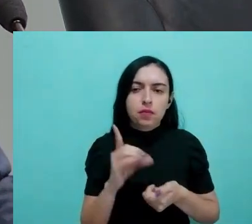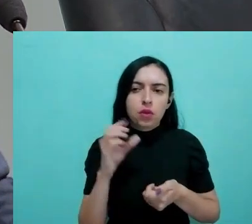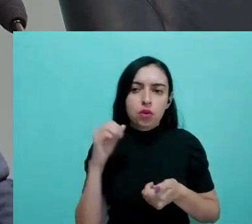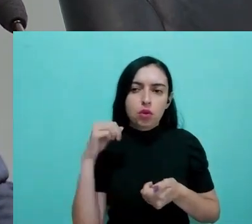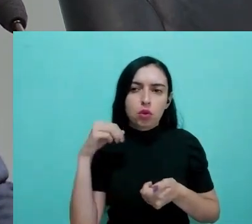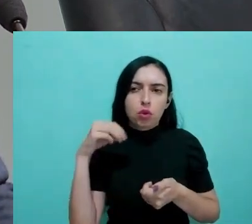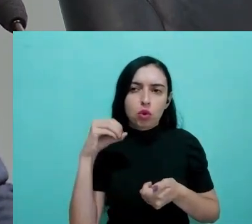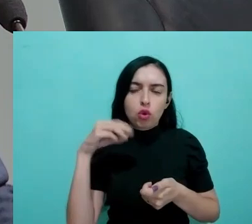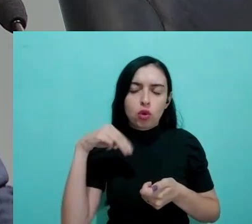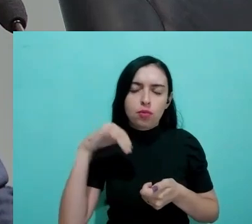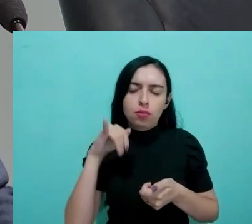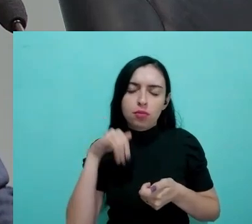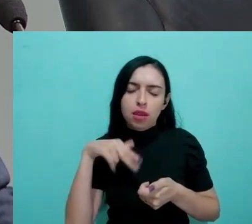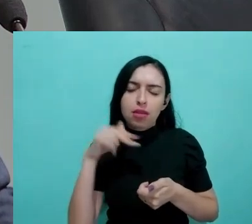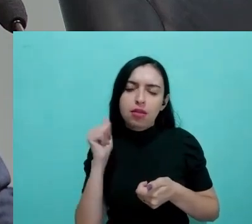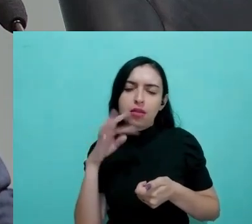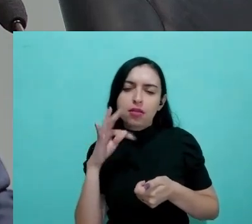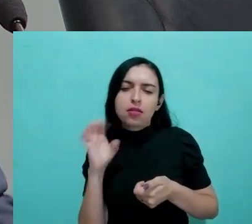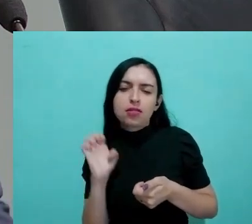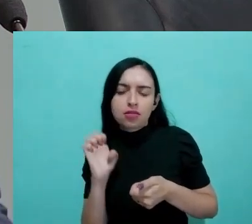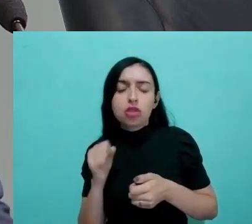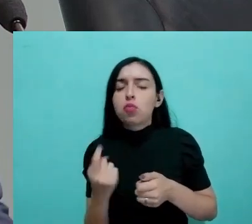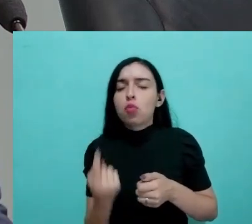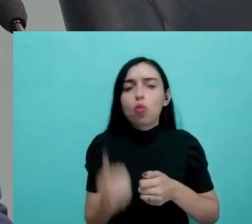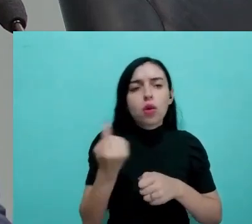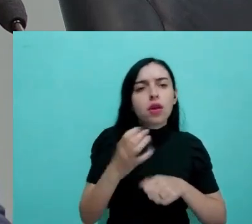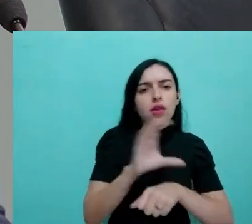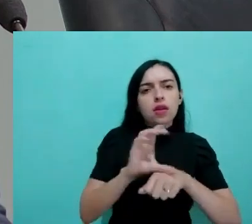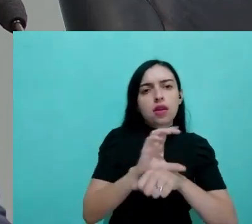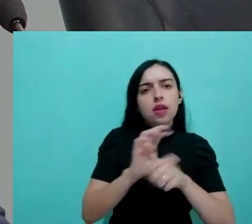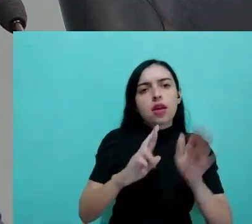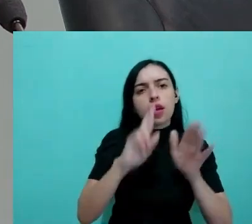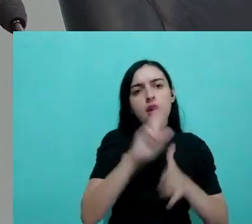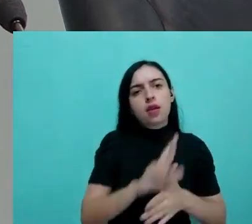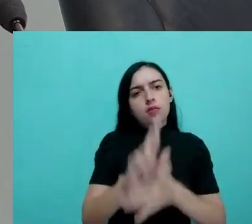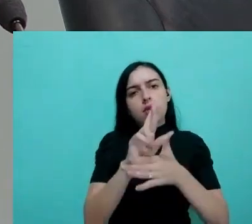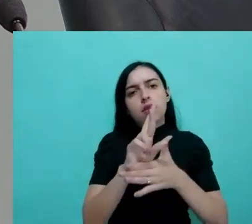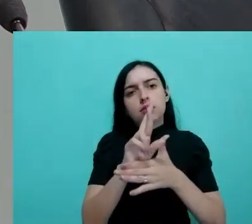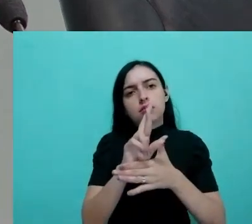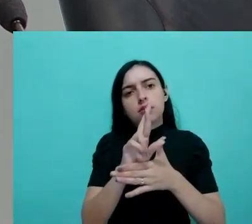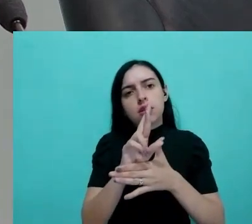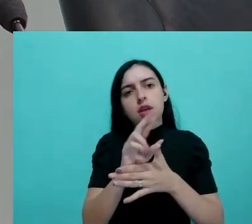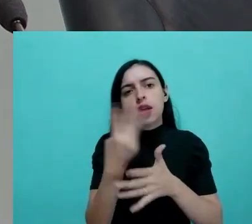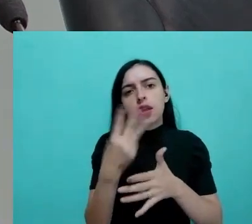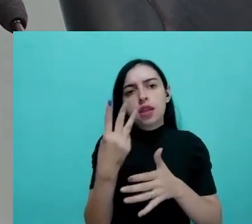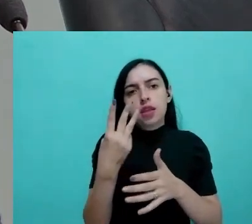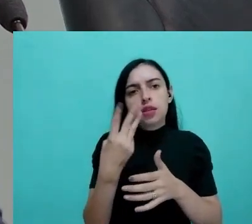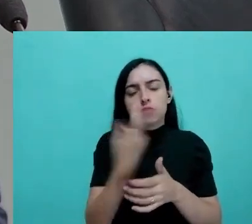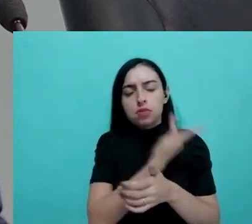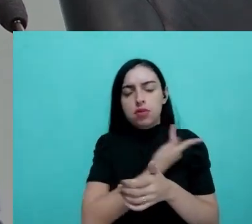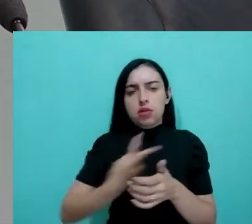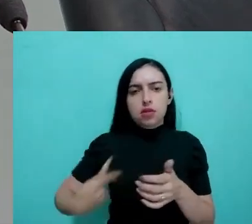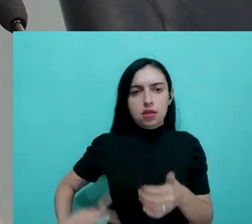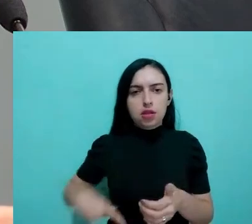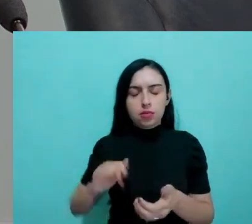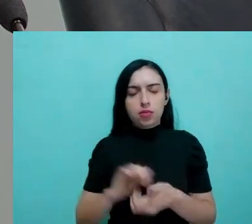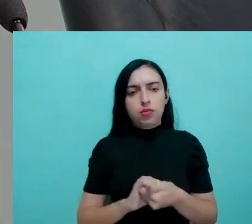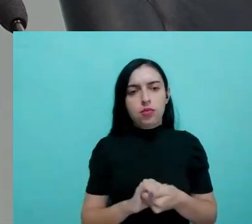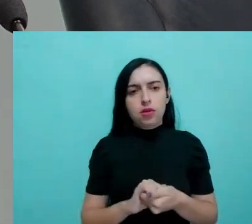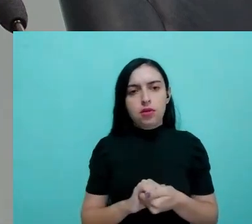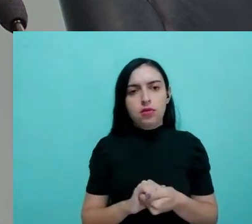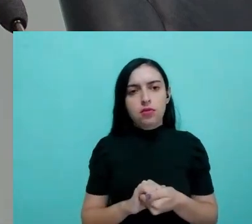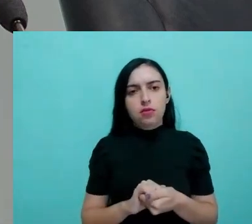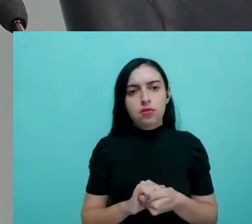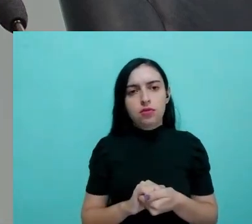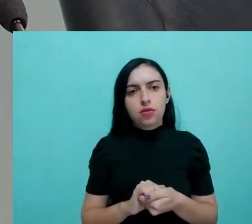La única constitución que representa una excepción es la de la Tercera República, que fue en